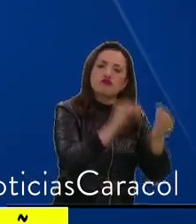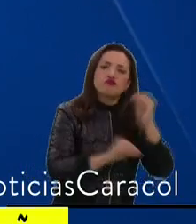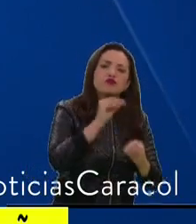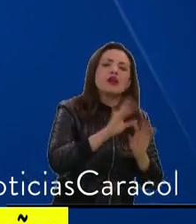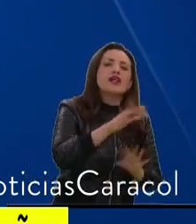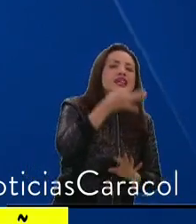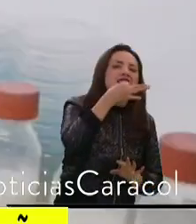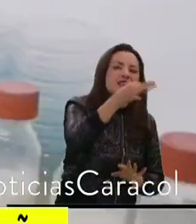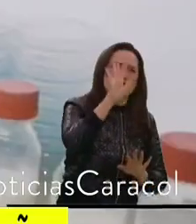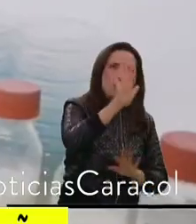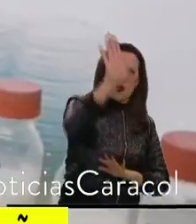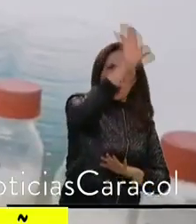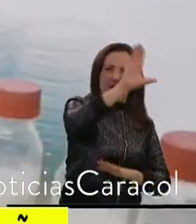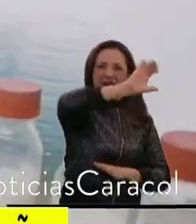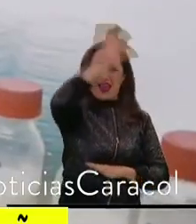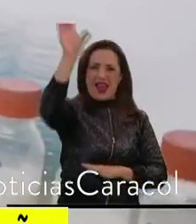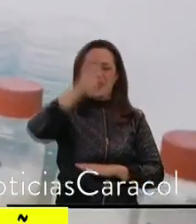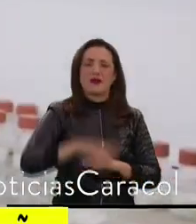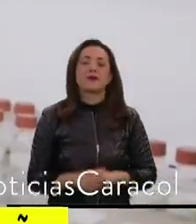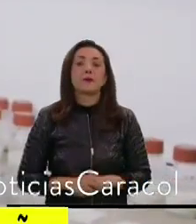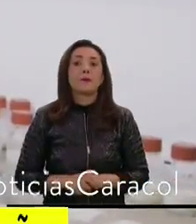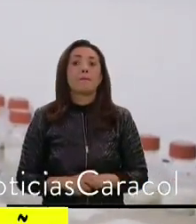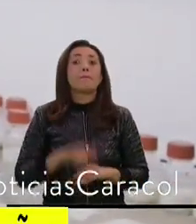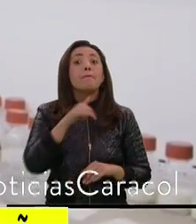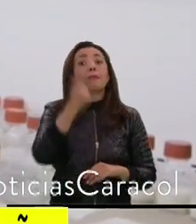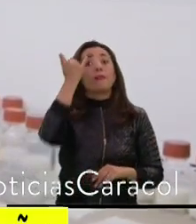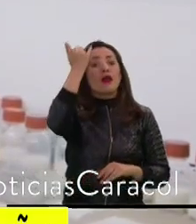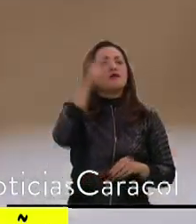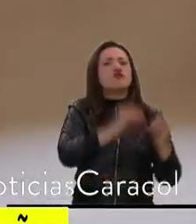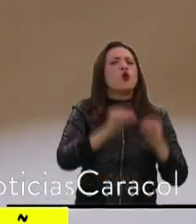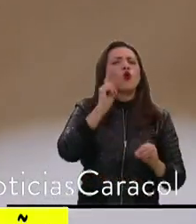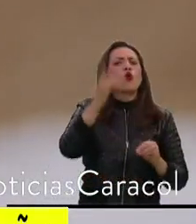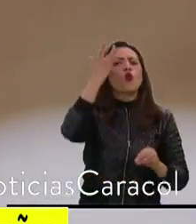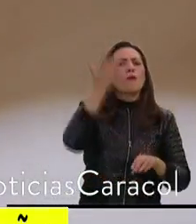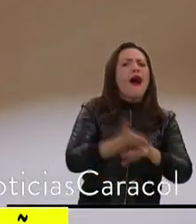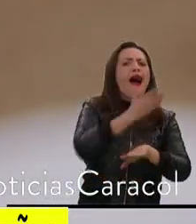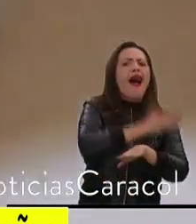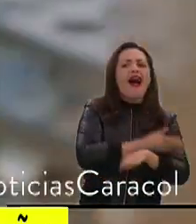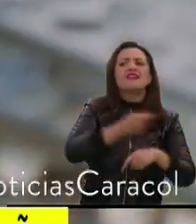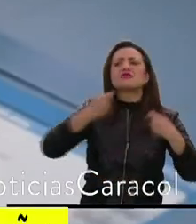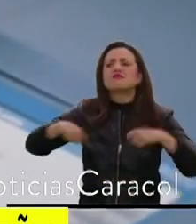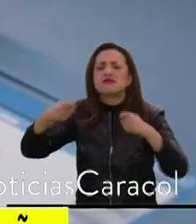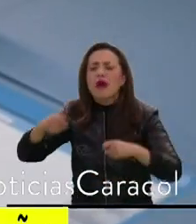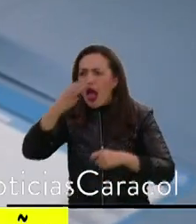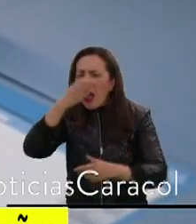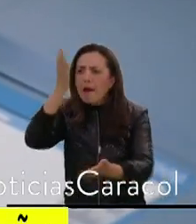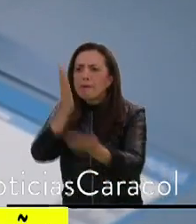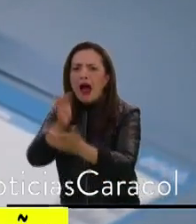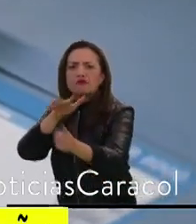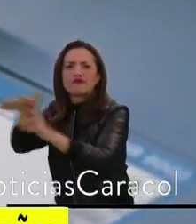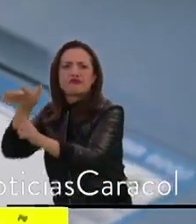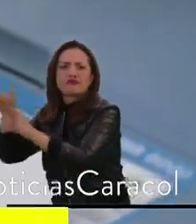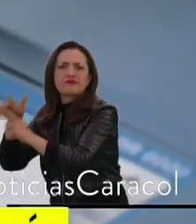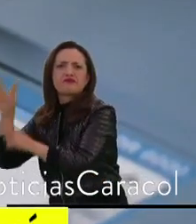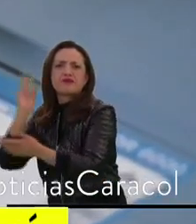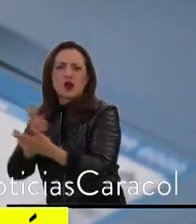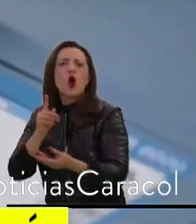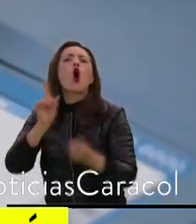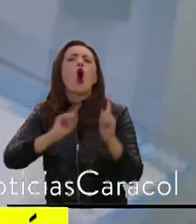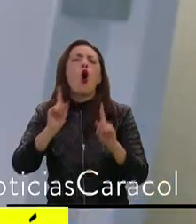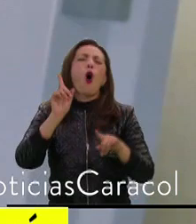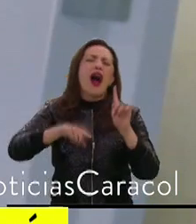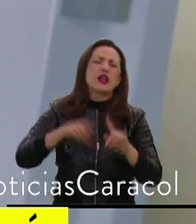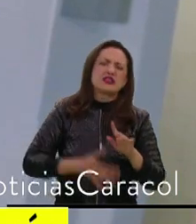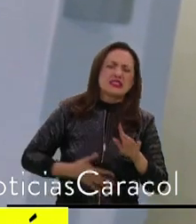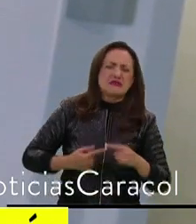queso de la región caribe la iniciativa surge de las intoxicaciones con alimentos causados por el consumo de productos elaborados con poca higiene